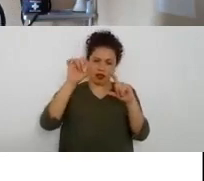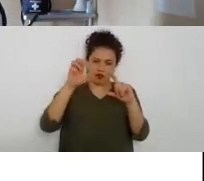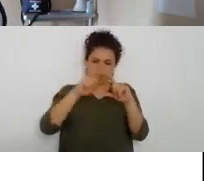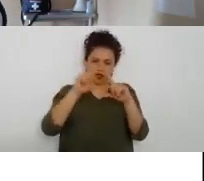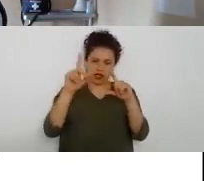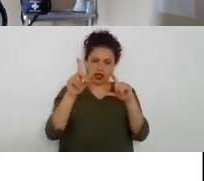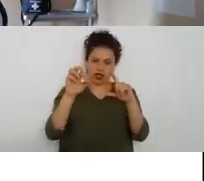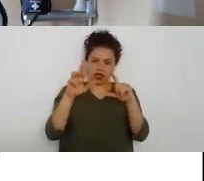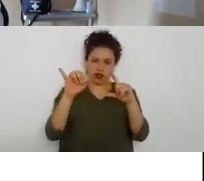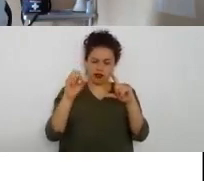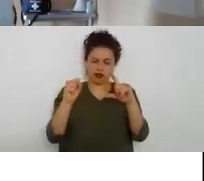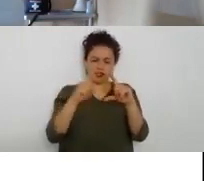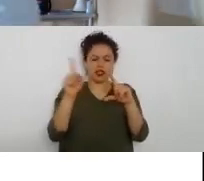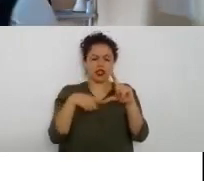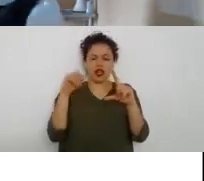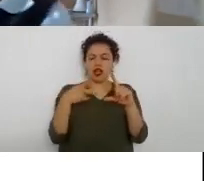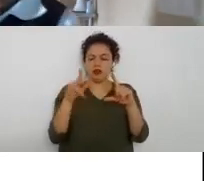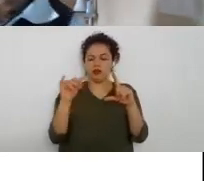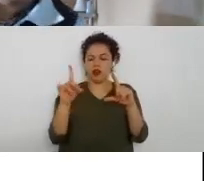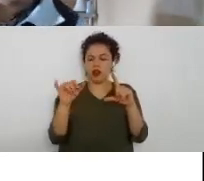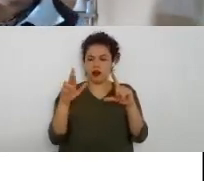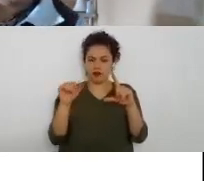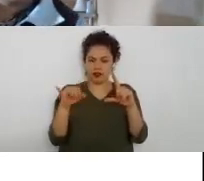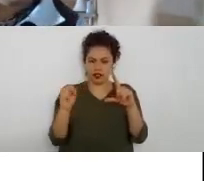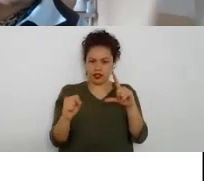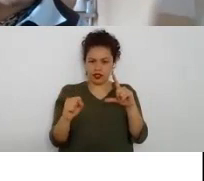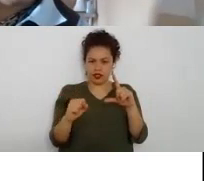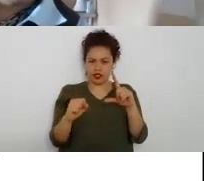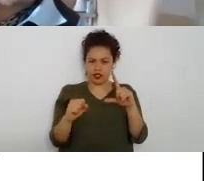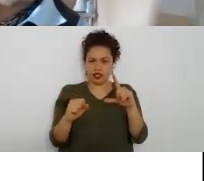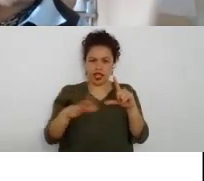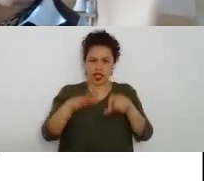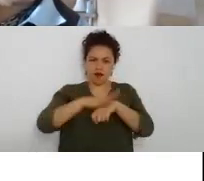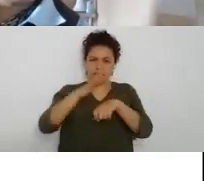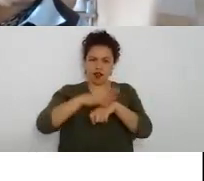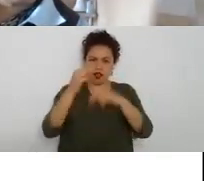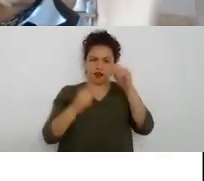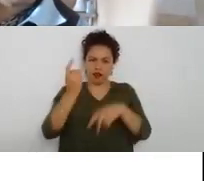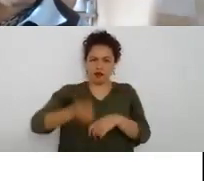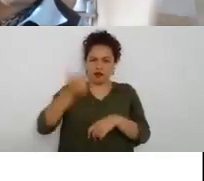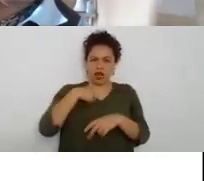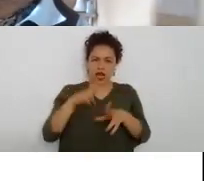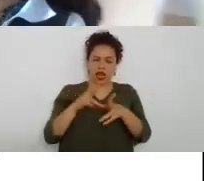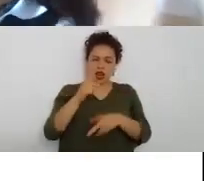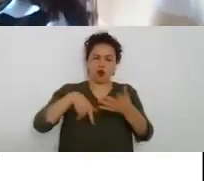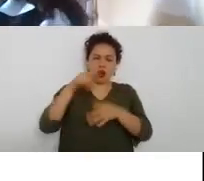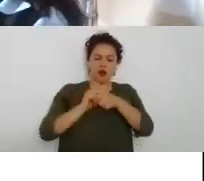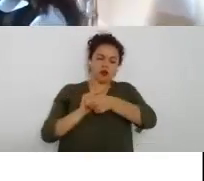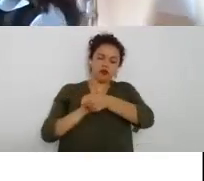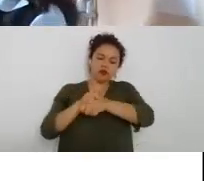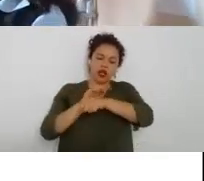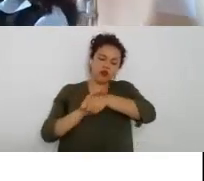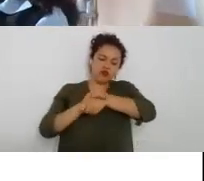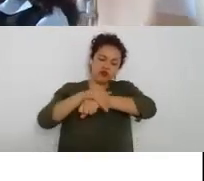la hipodermis. Las quemaduras de primer grado se van a ubicar principalmente en lo que es la epidermis. ¿Cómo qué tipo de quemaduras